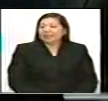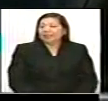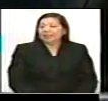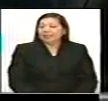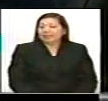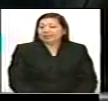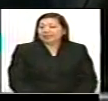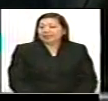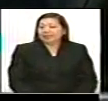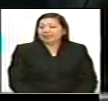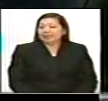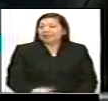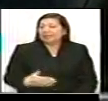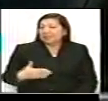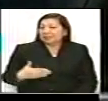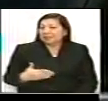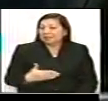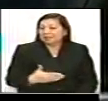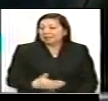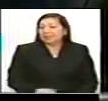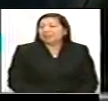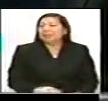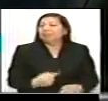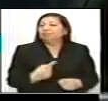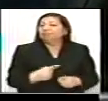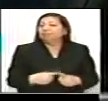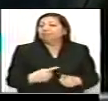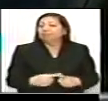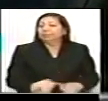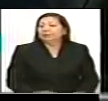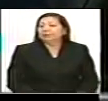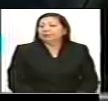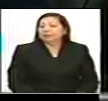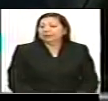todo, ¿no? La pesquería, etcétera, ¿no?